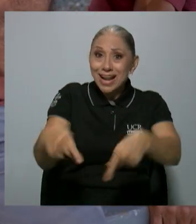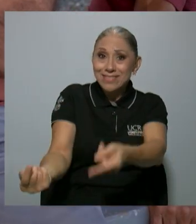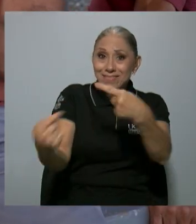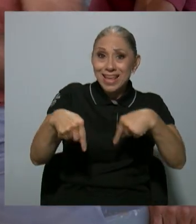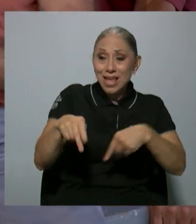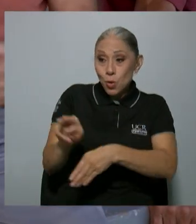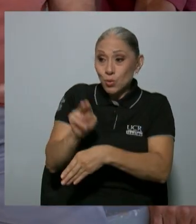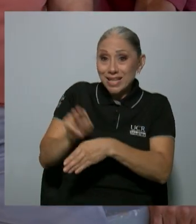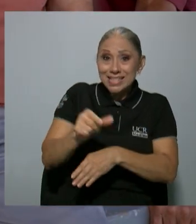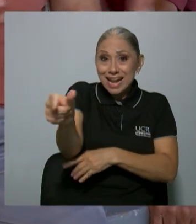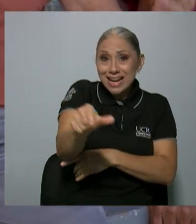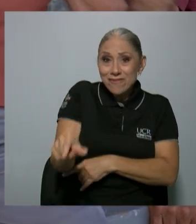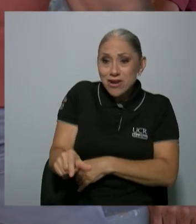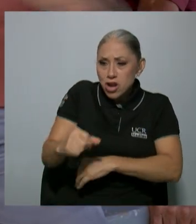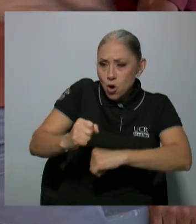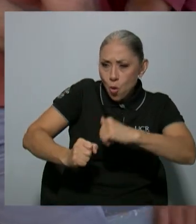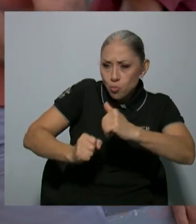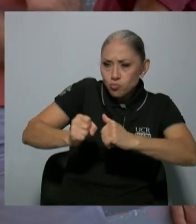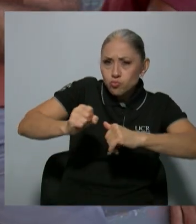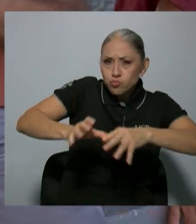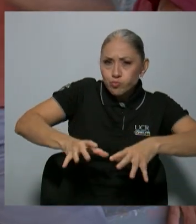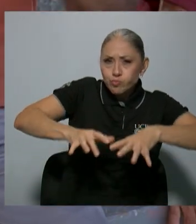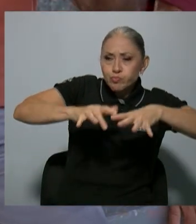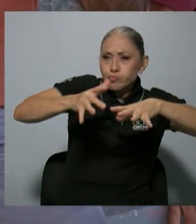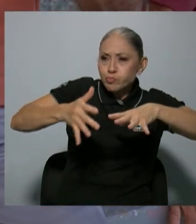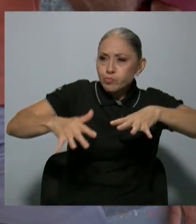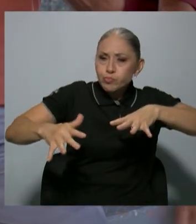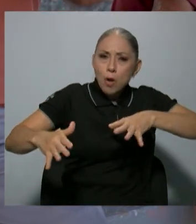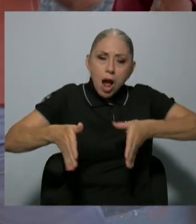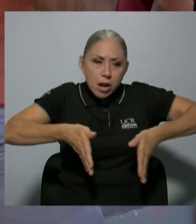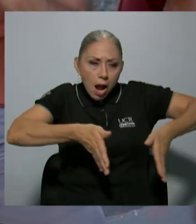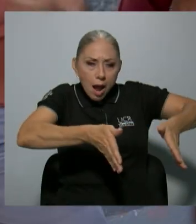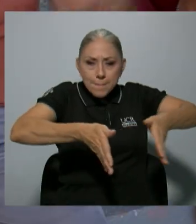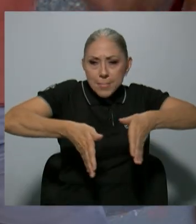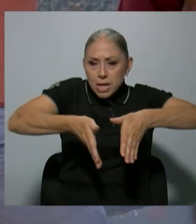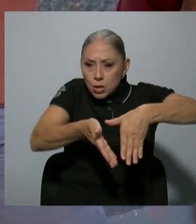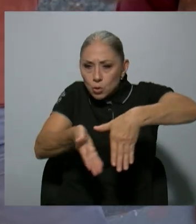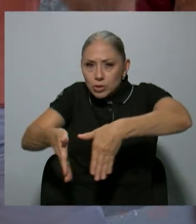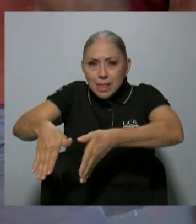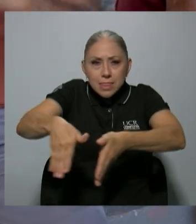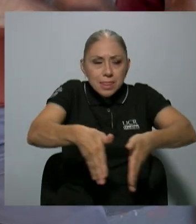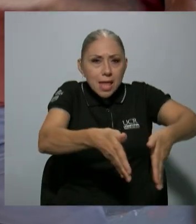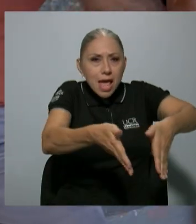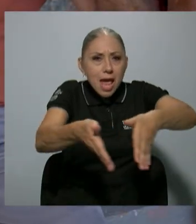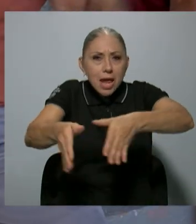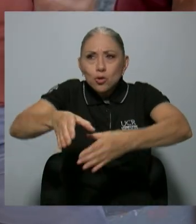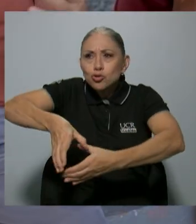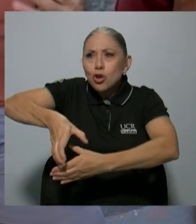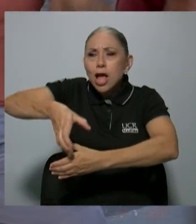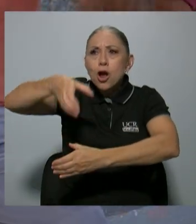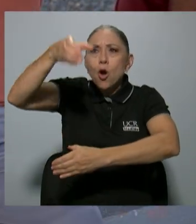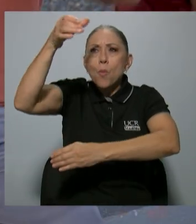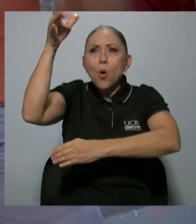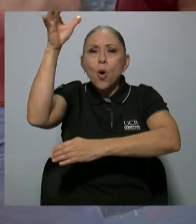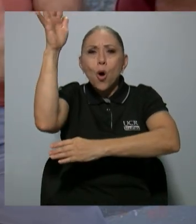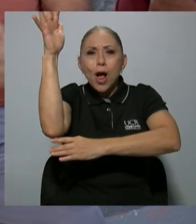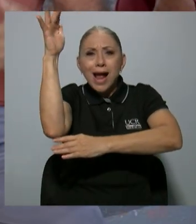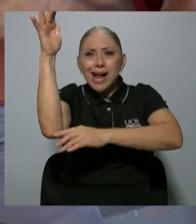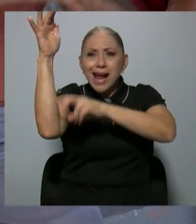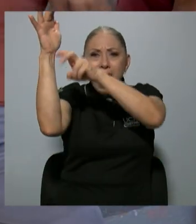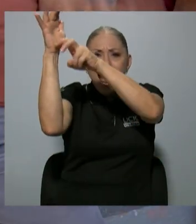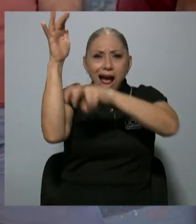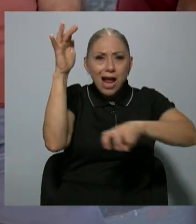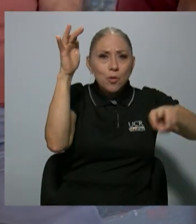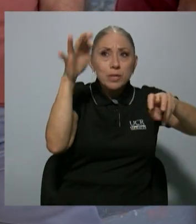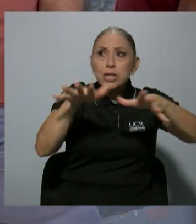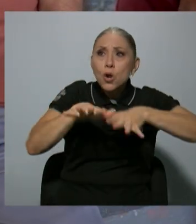un embalse, hacer caminos, senderos, canopies. El lugar es precioso, hay cataratas, hay un río